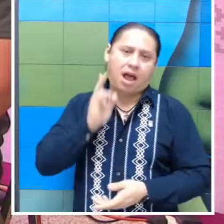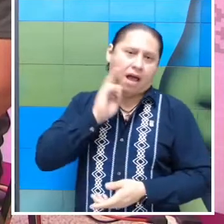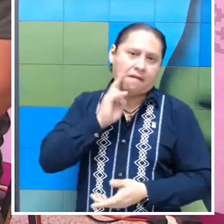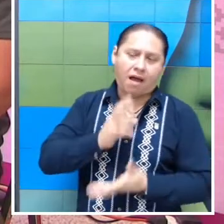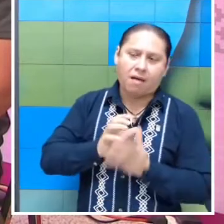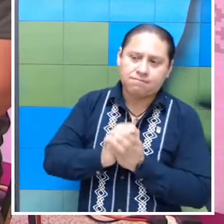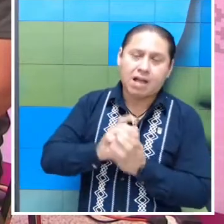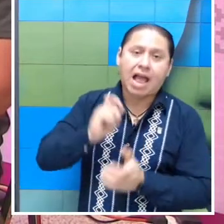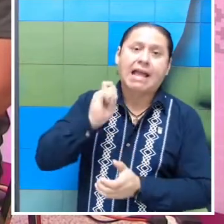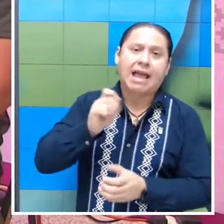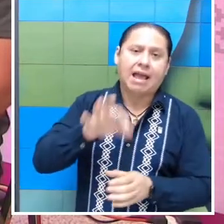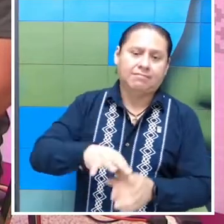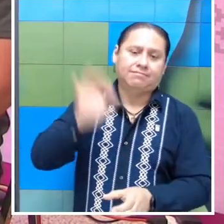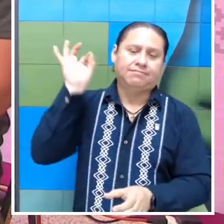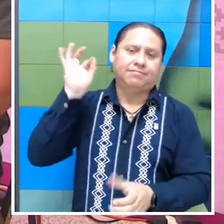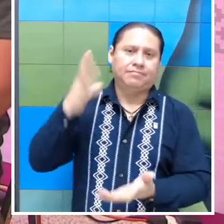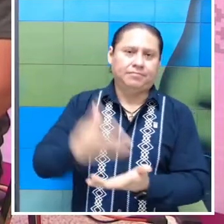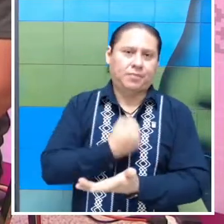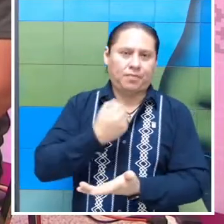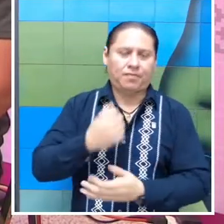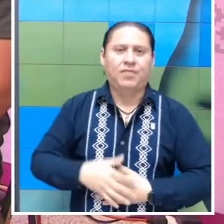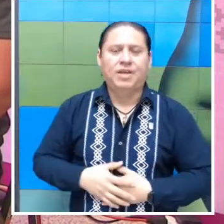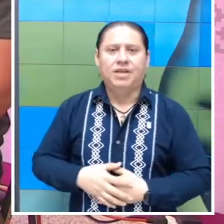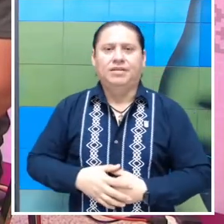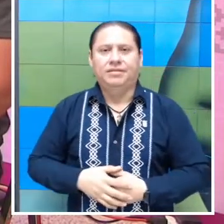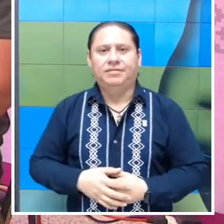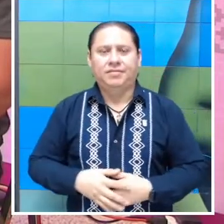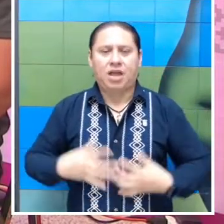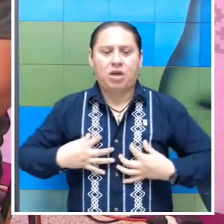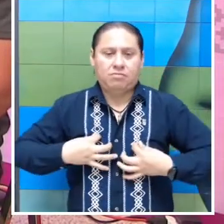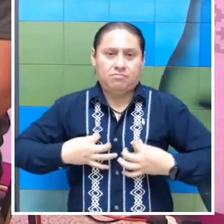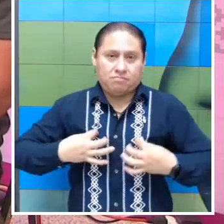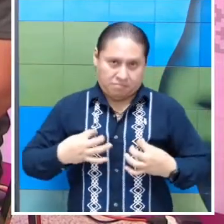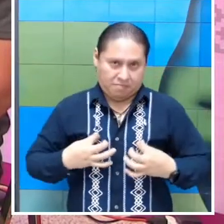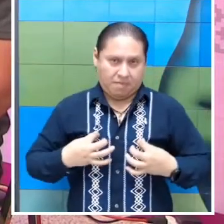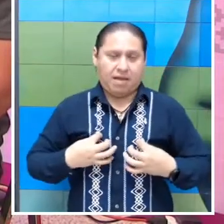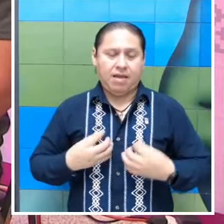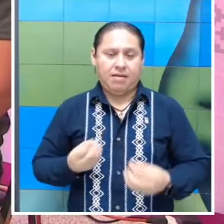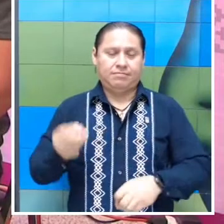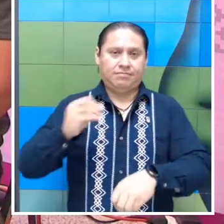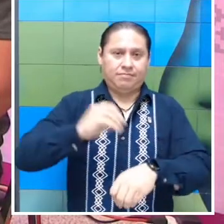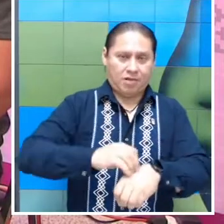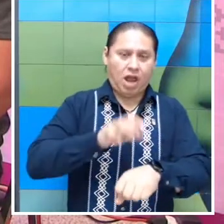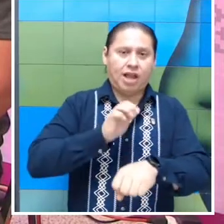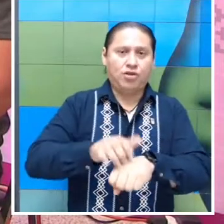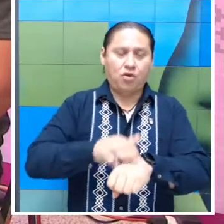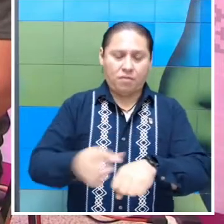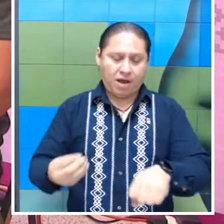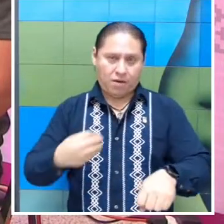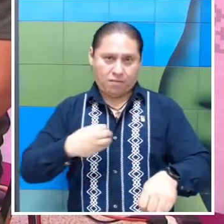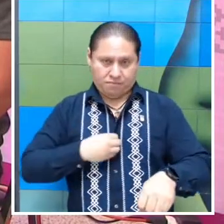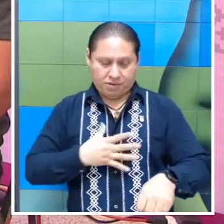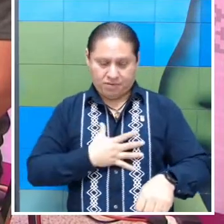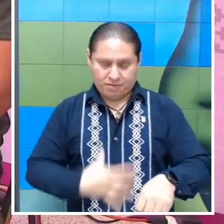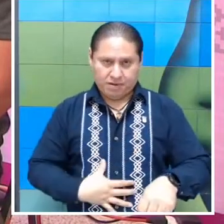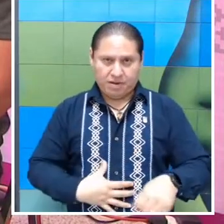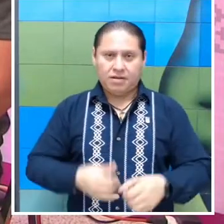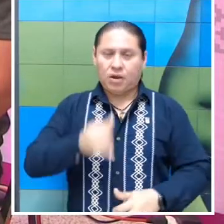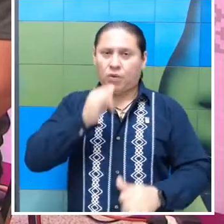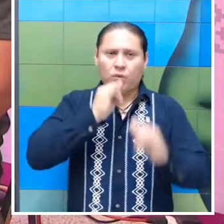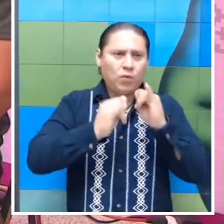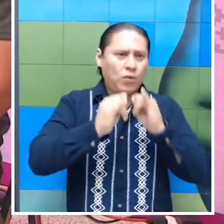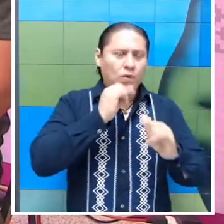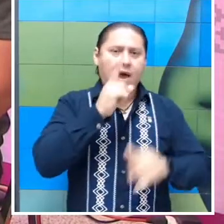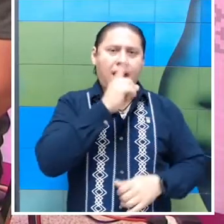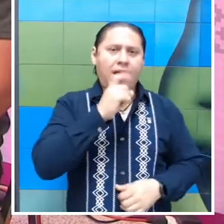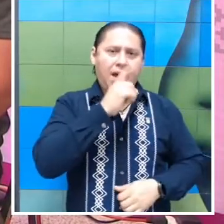a cabo la tómbola. El derecho del competidor será una playera conmemorativa, el número del competidor, el abastecimiento de hidratación durante la